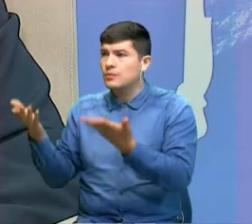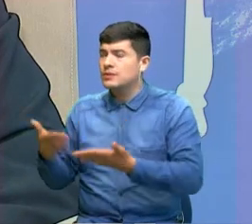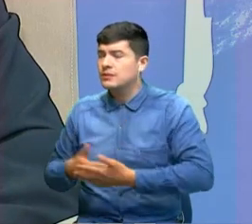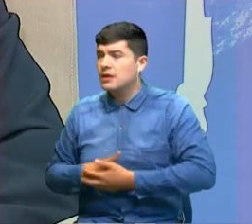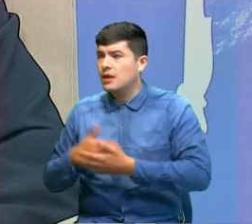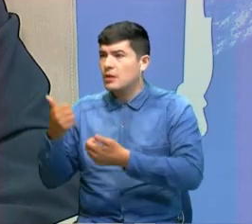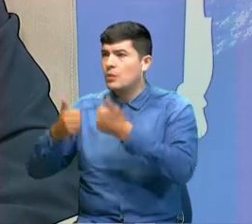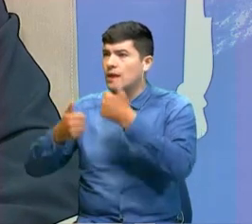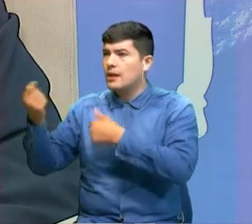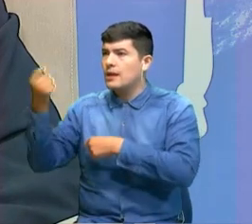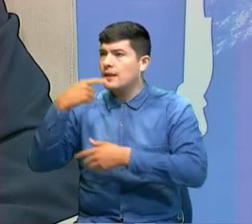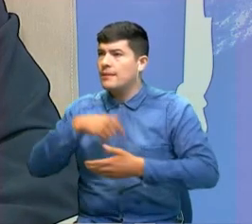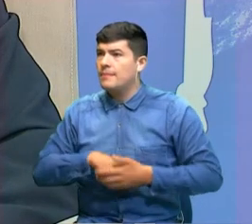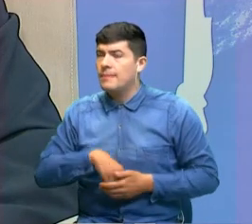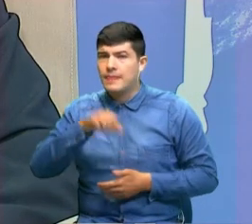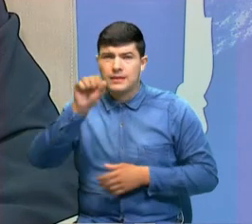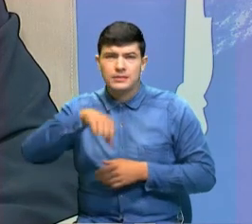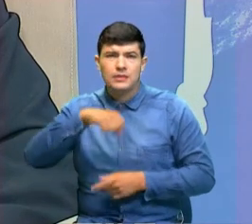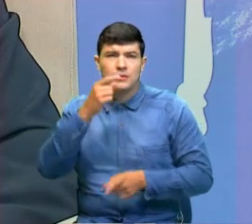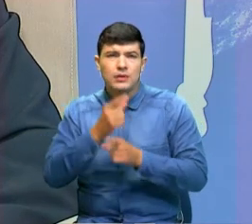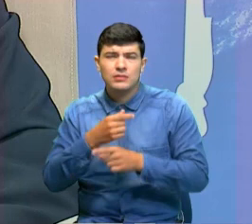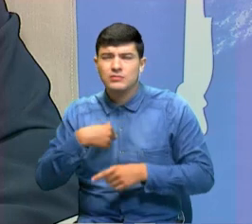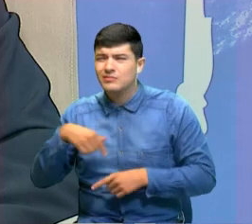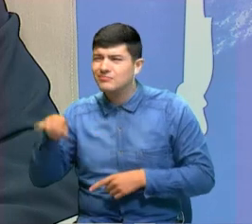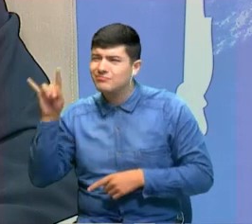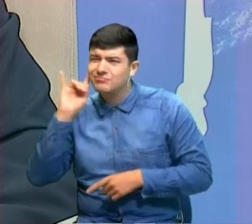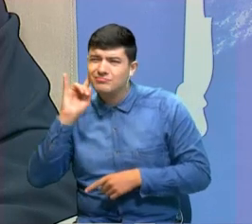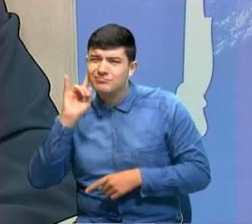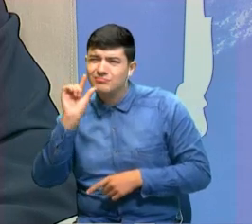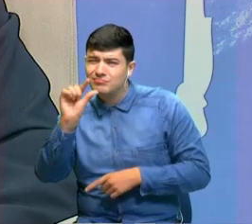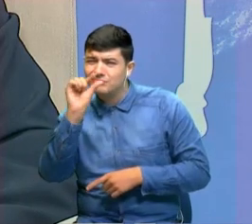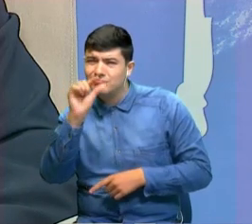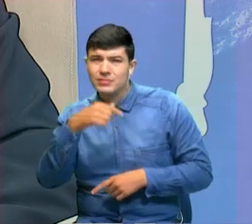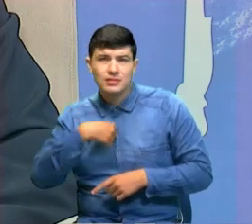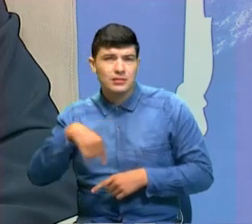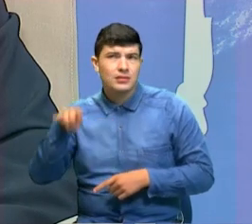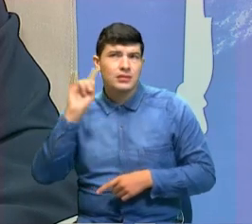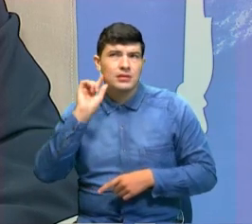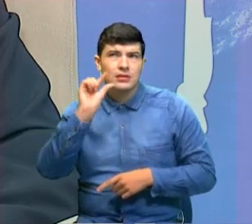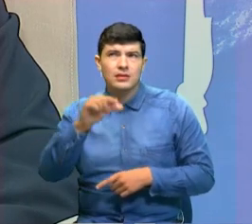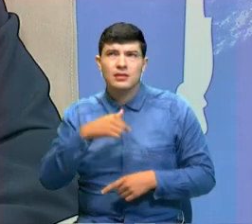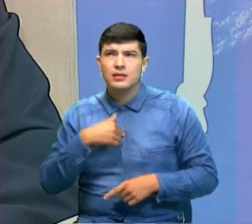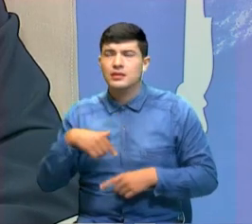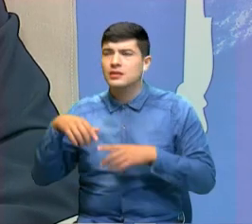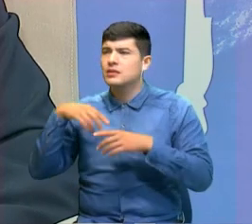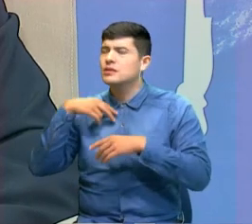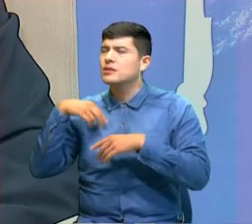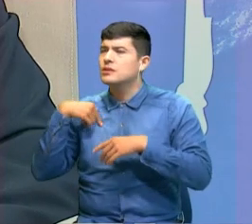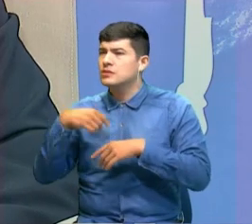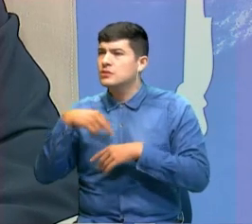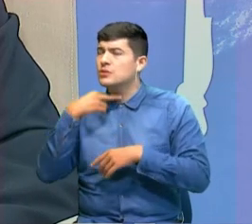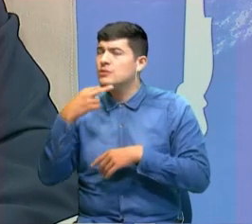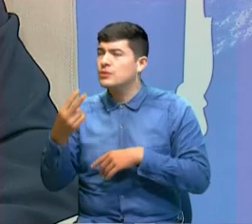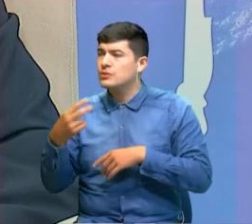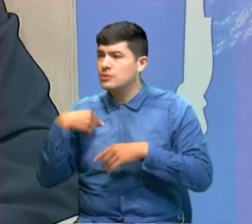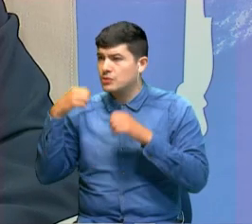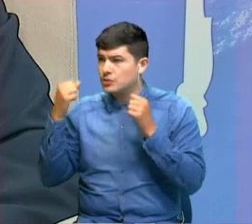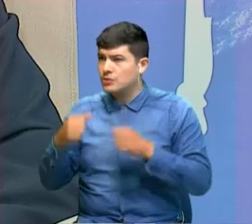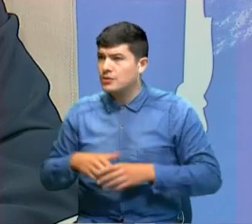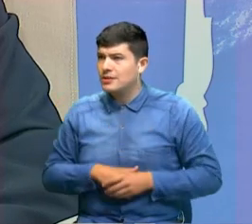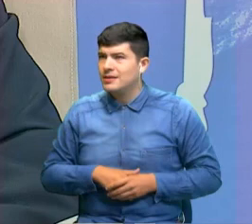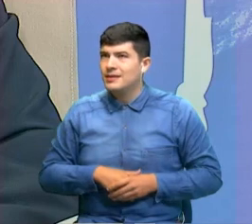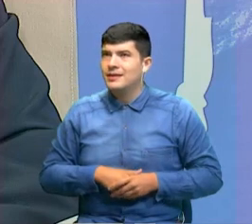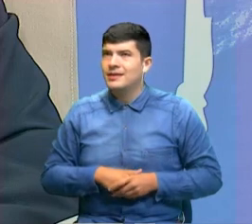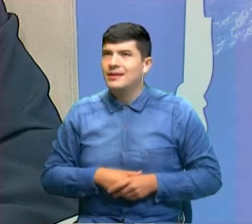Cuéntenos, ¿cuál es su inquietud? Eso casi no lo escucho. ¿No? A ver, y si le hablo así un poquitico más duro, ¿ya me escucha? Mire, el caso mío